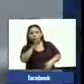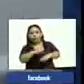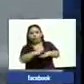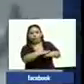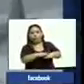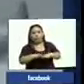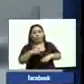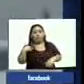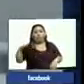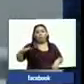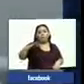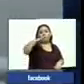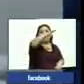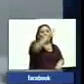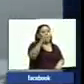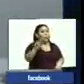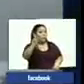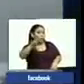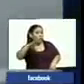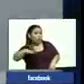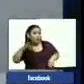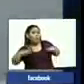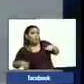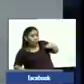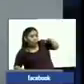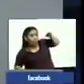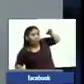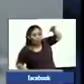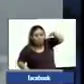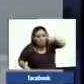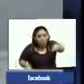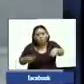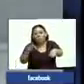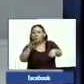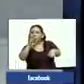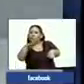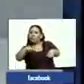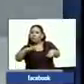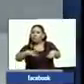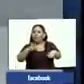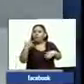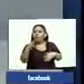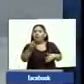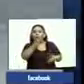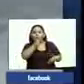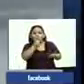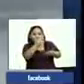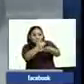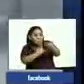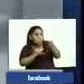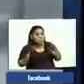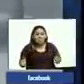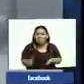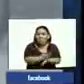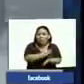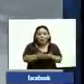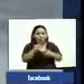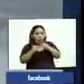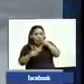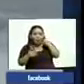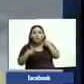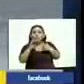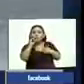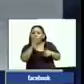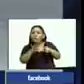El avión salió a eso de las 2 de la tarde y tenía que llegar a su destino a eso de las 5 tenía que rendir dos informes y no lo ha hecho hasta ahora las